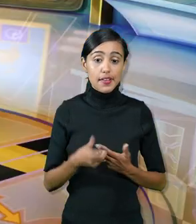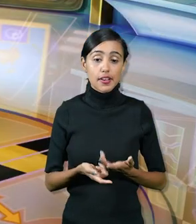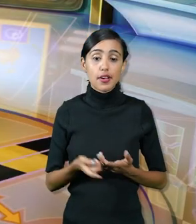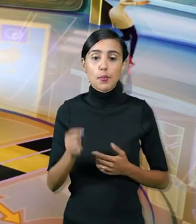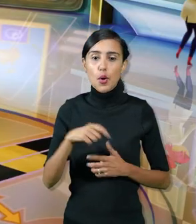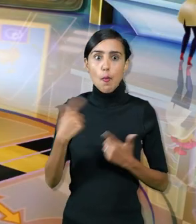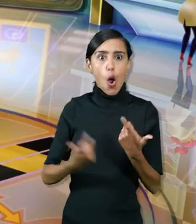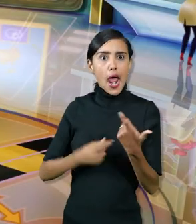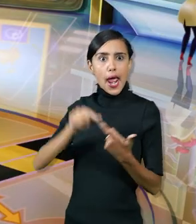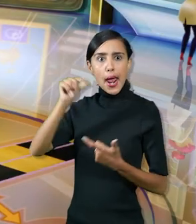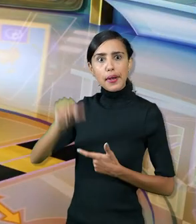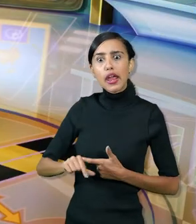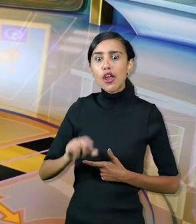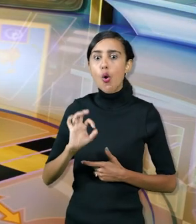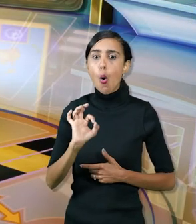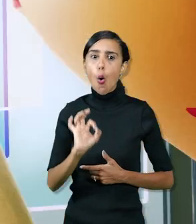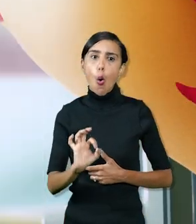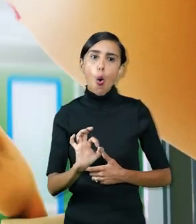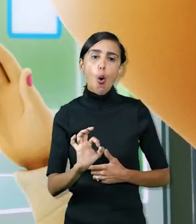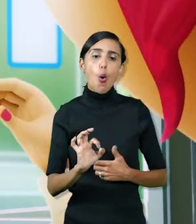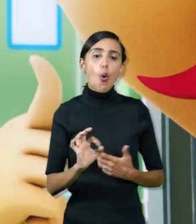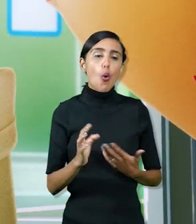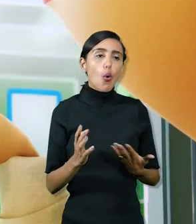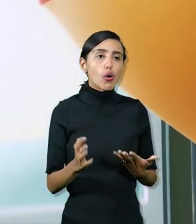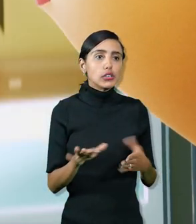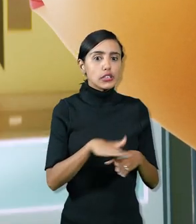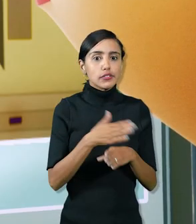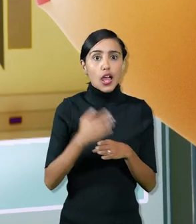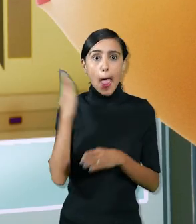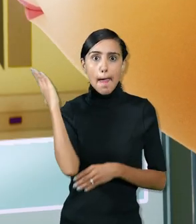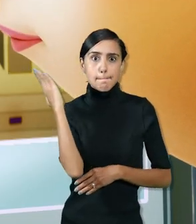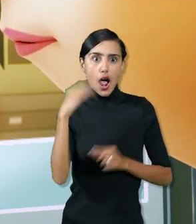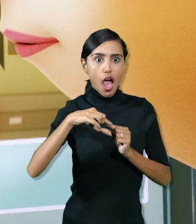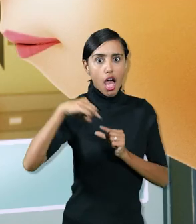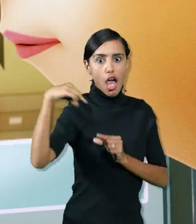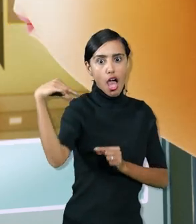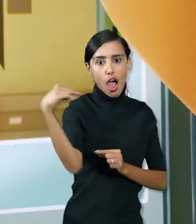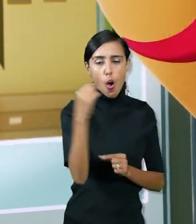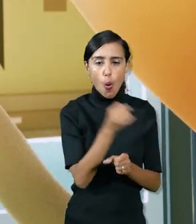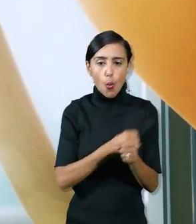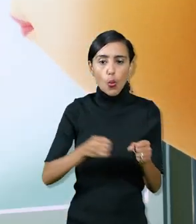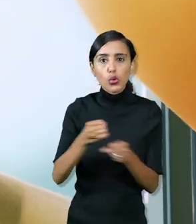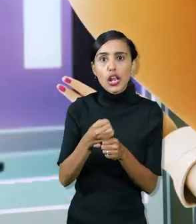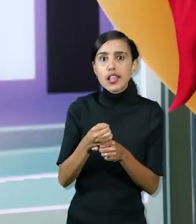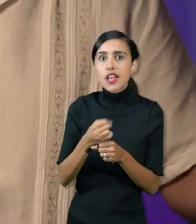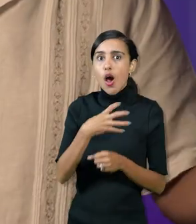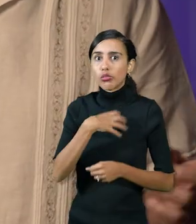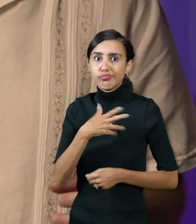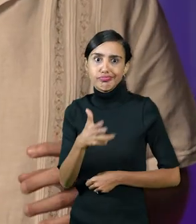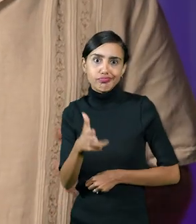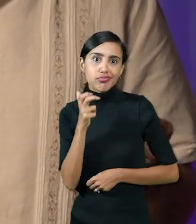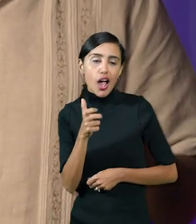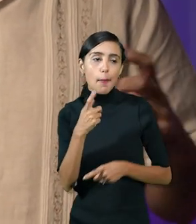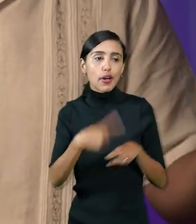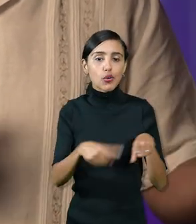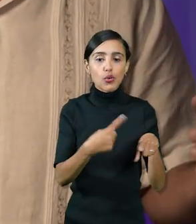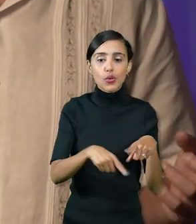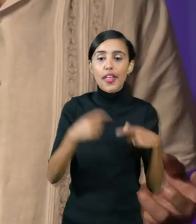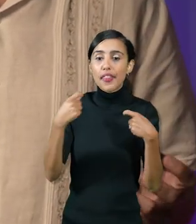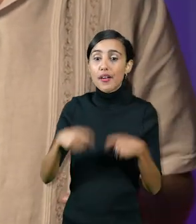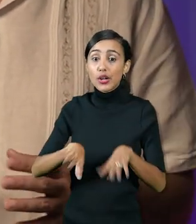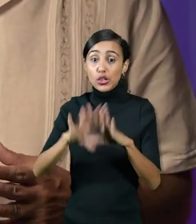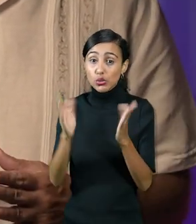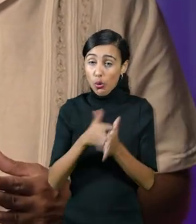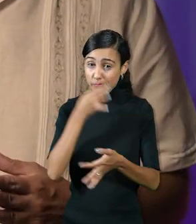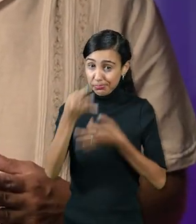unos guerreros o unos luchadores, las espadas que usan, o si están con armas o alguna cosa así, debe todo eso estar